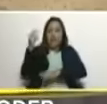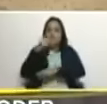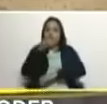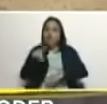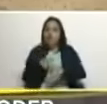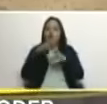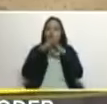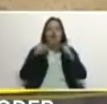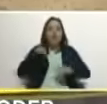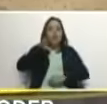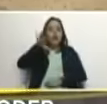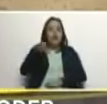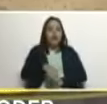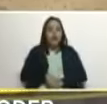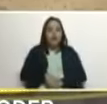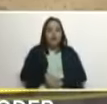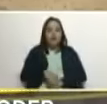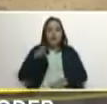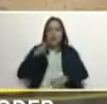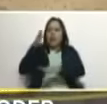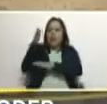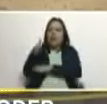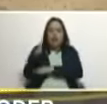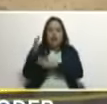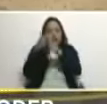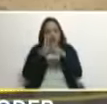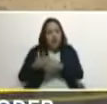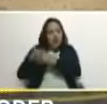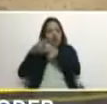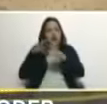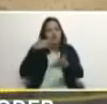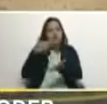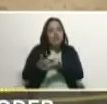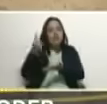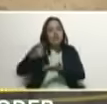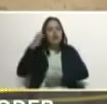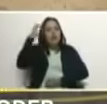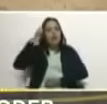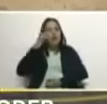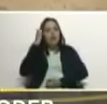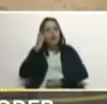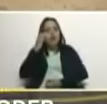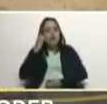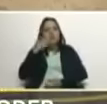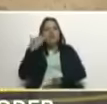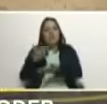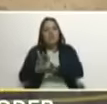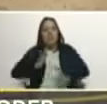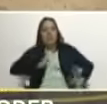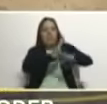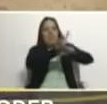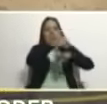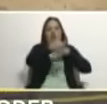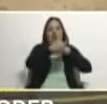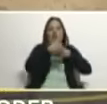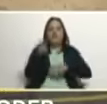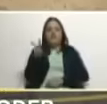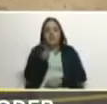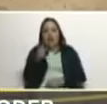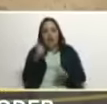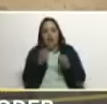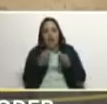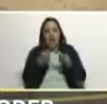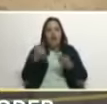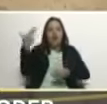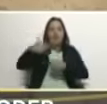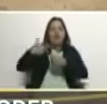todo un país, para ir a pedir en Estados Unidos y en Europa sanciones para el petróleo, para la